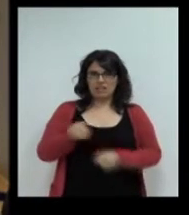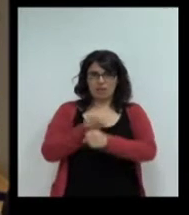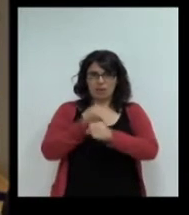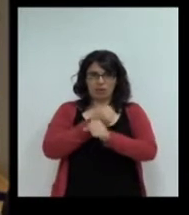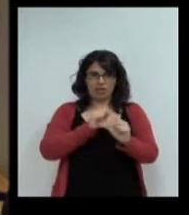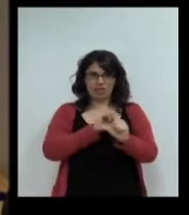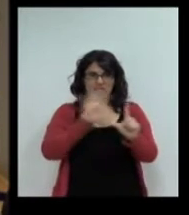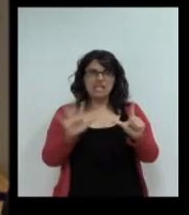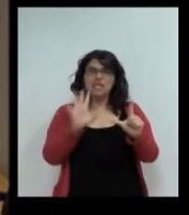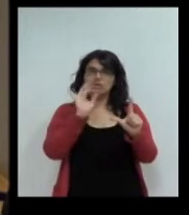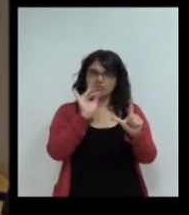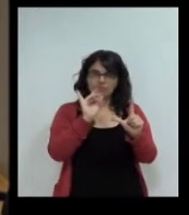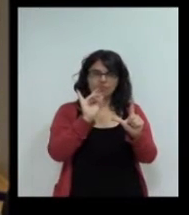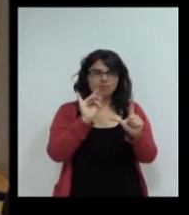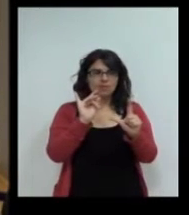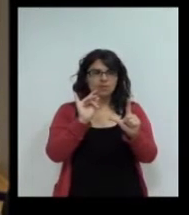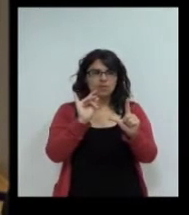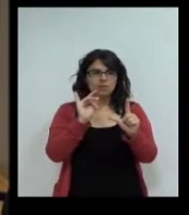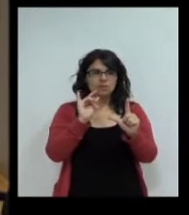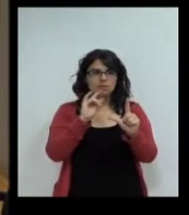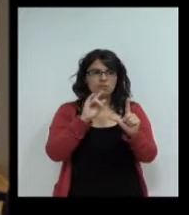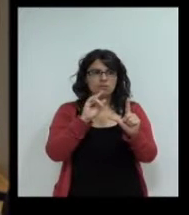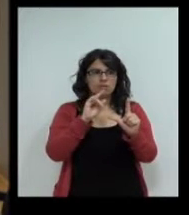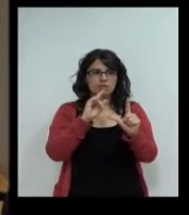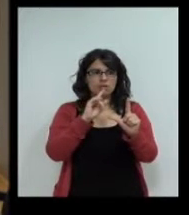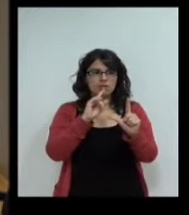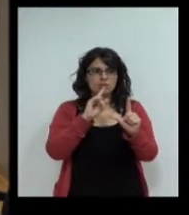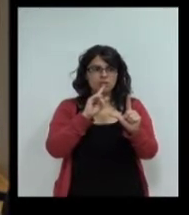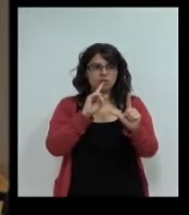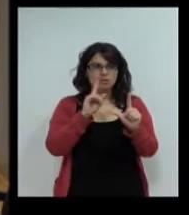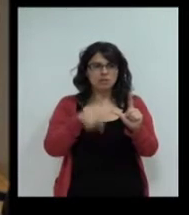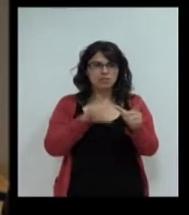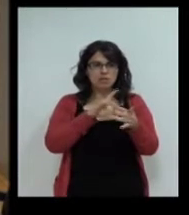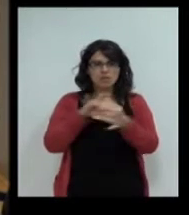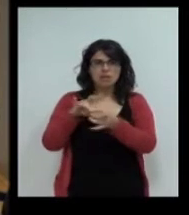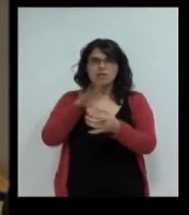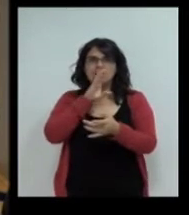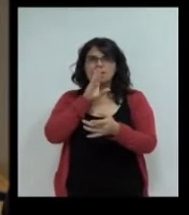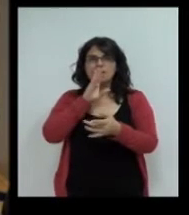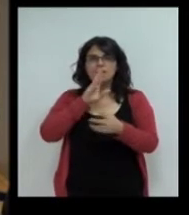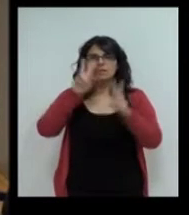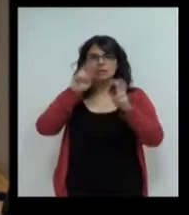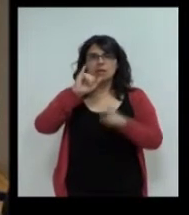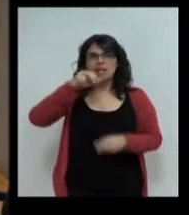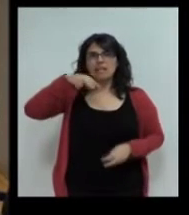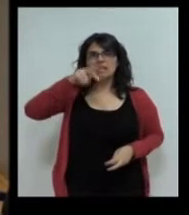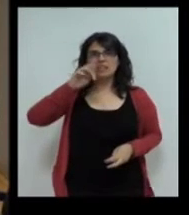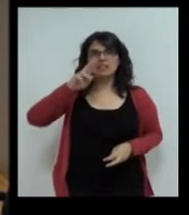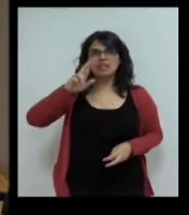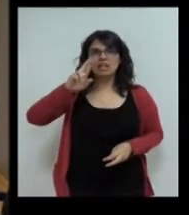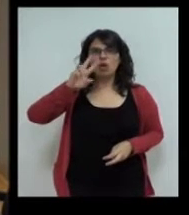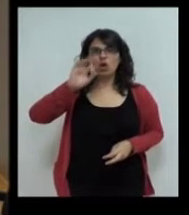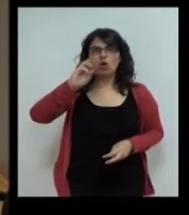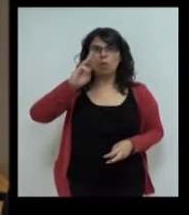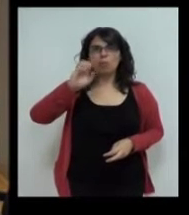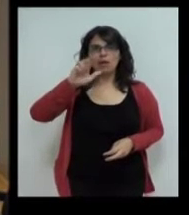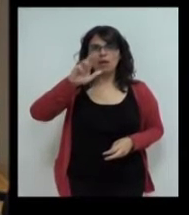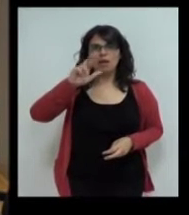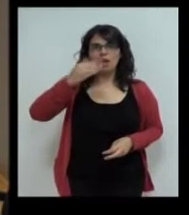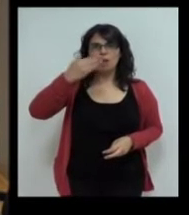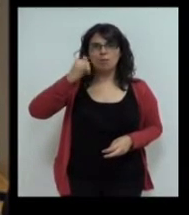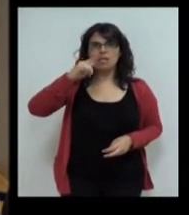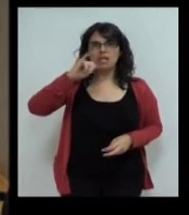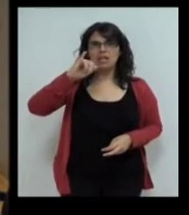lado, la parte de la interoperabilidad que decíamos antes, que es fundamental, promover los foros. El